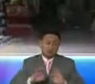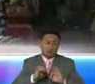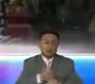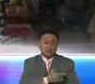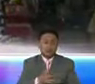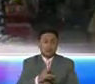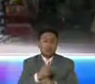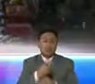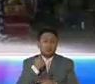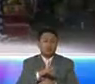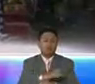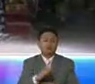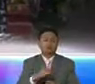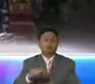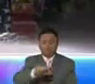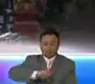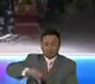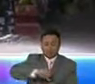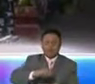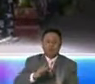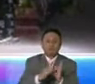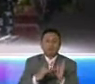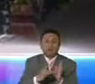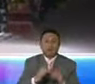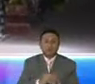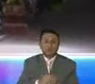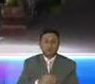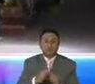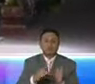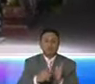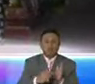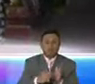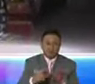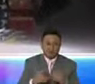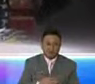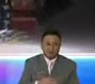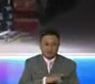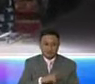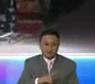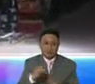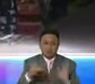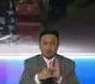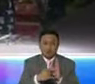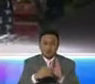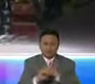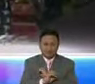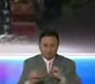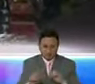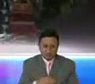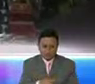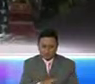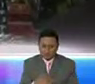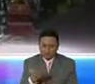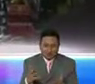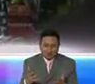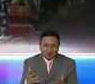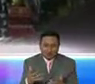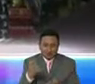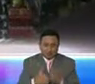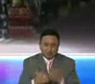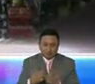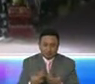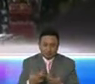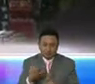productos víveres, por ejemplo, como aceite, arroz, granos, no cargan IVA. Entonces, con eso no se afectarán